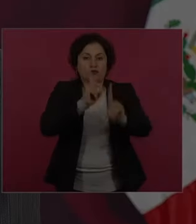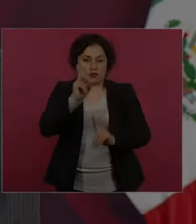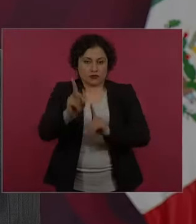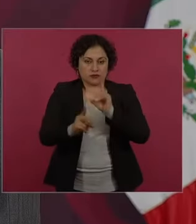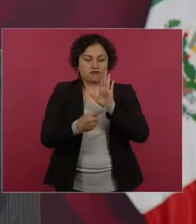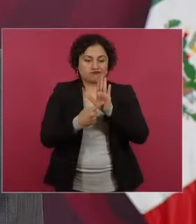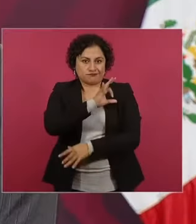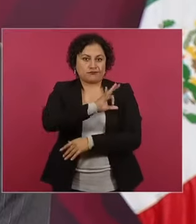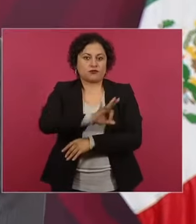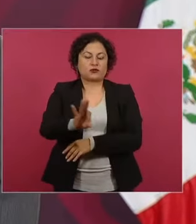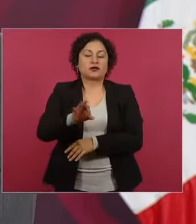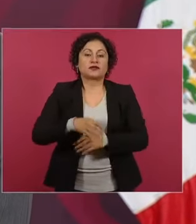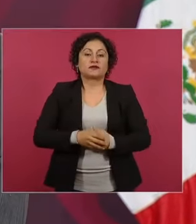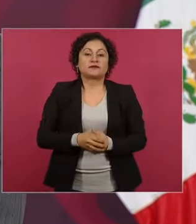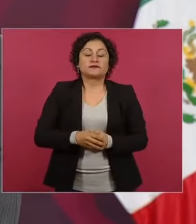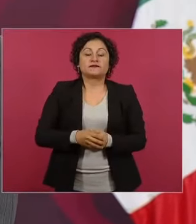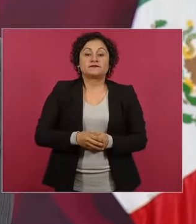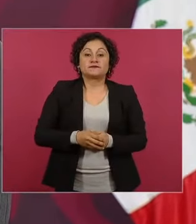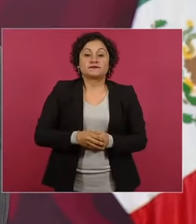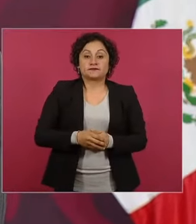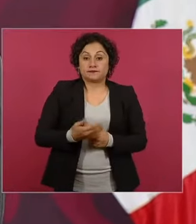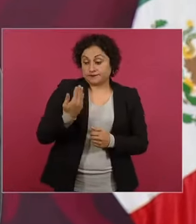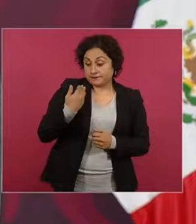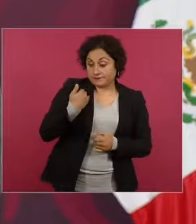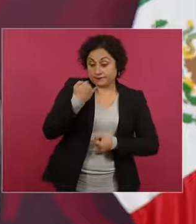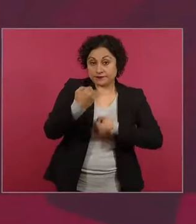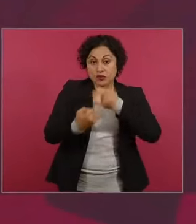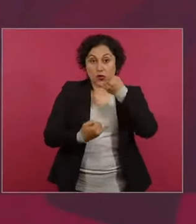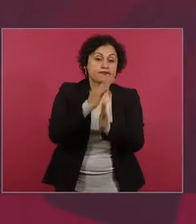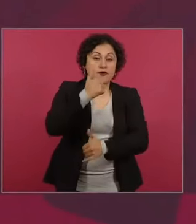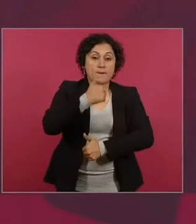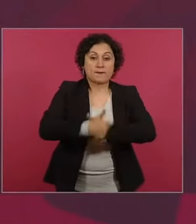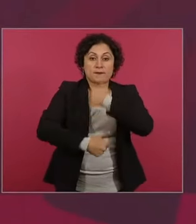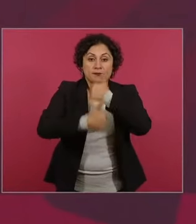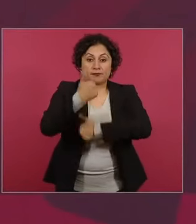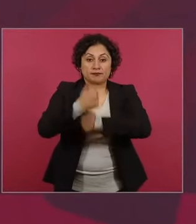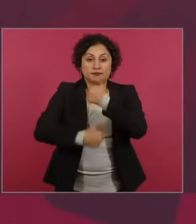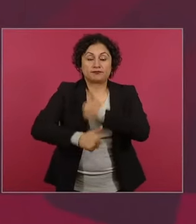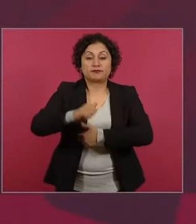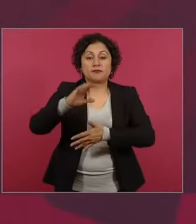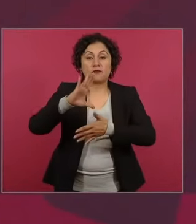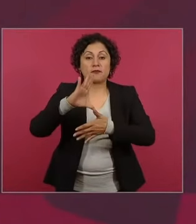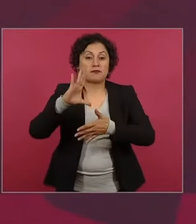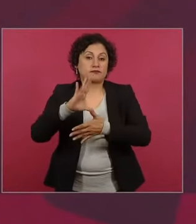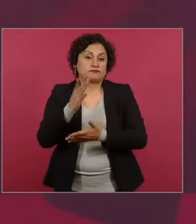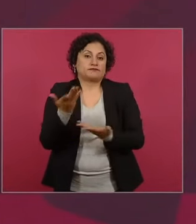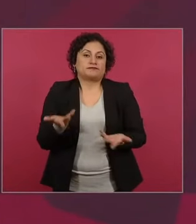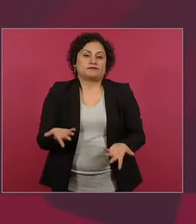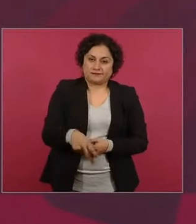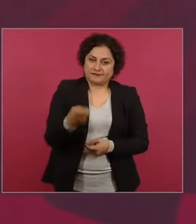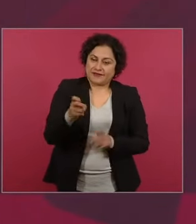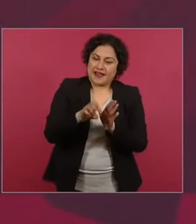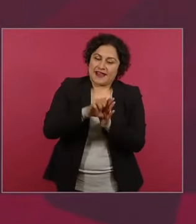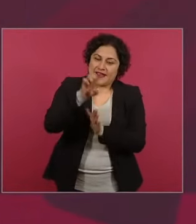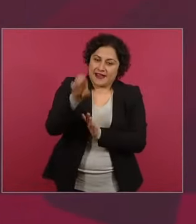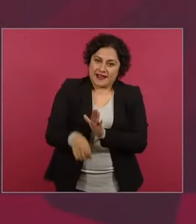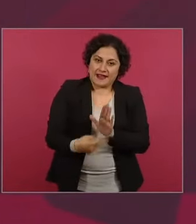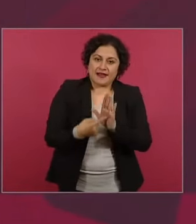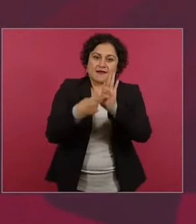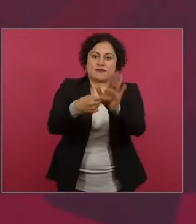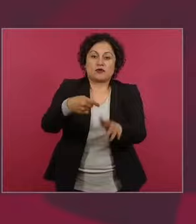Lo que sucedió en los Juegos Panamericanos es una muestra. Yo felicito, ya lo hice desde ayer, a todos